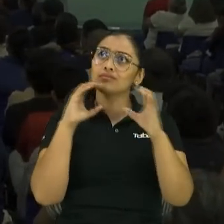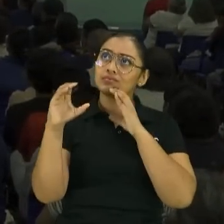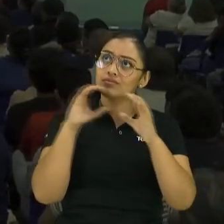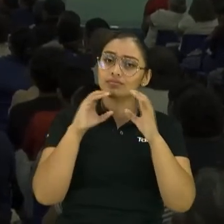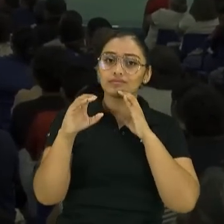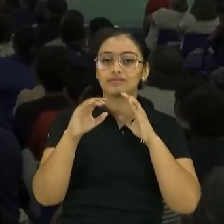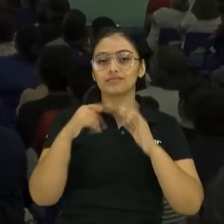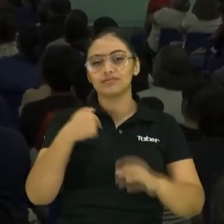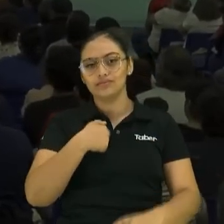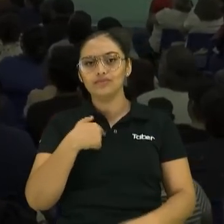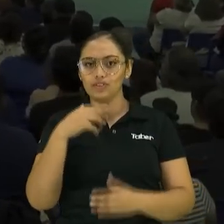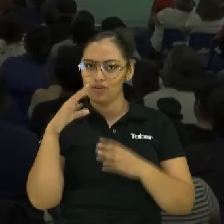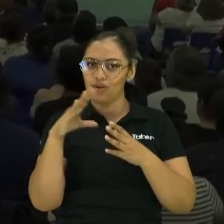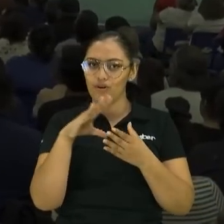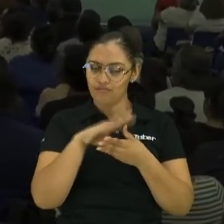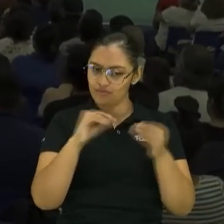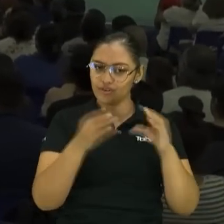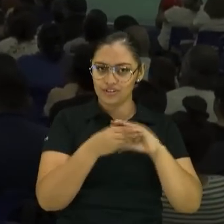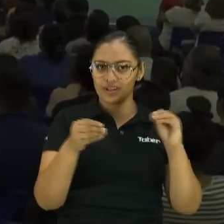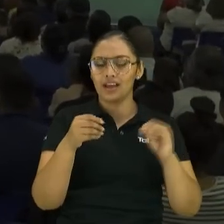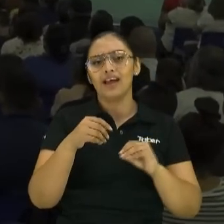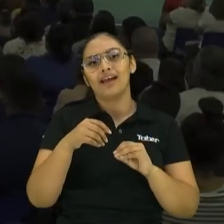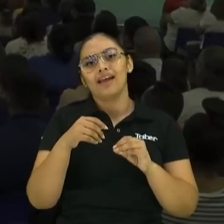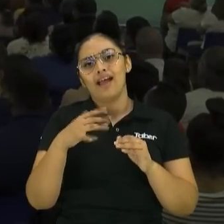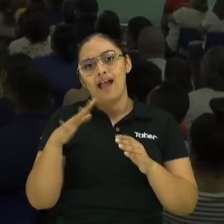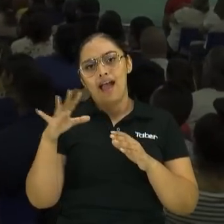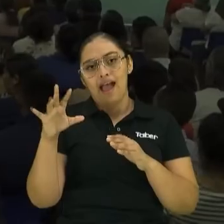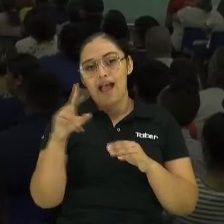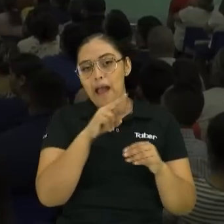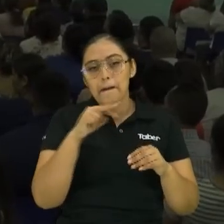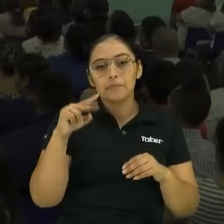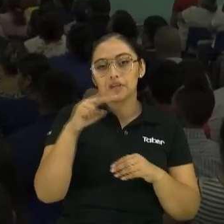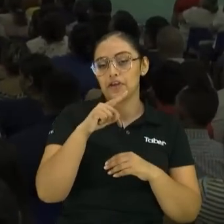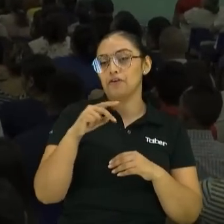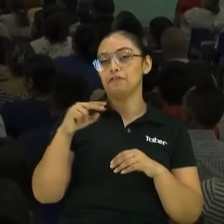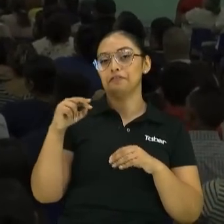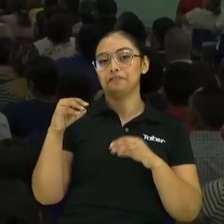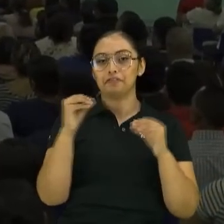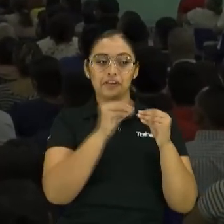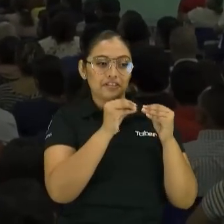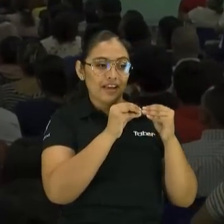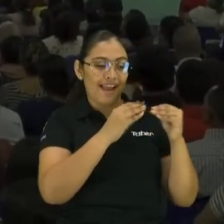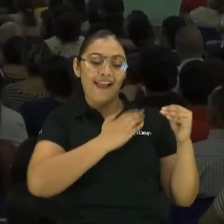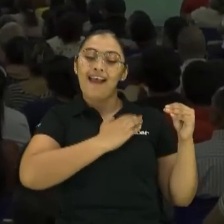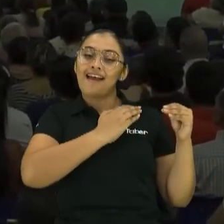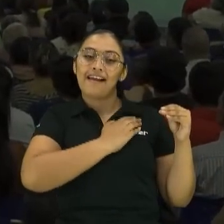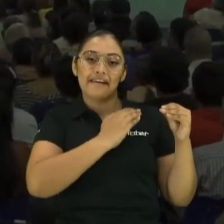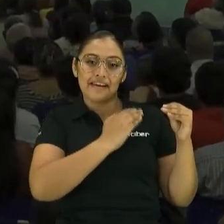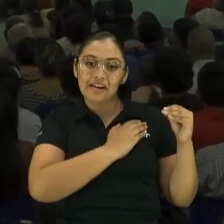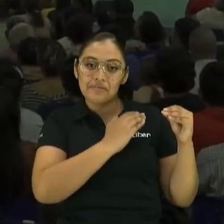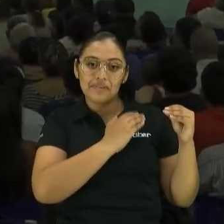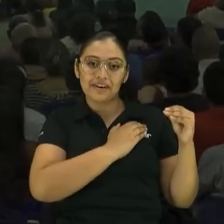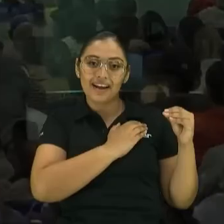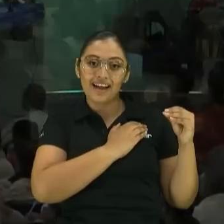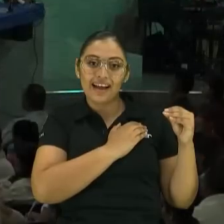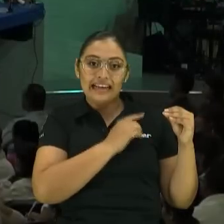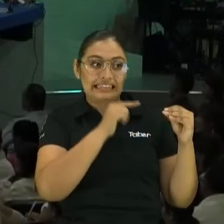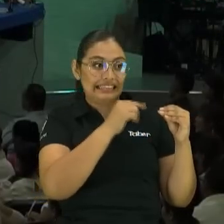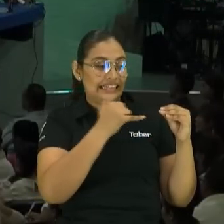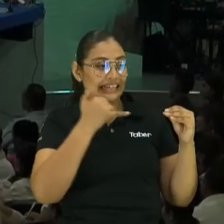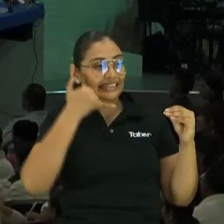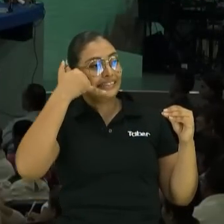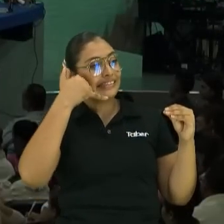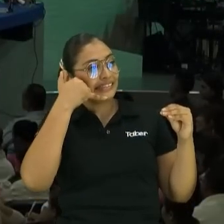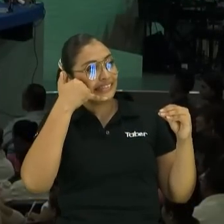tenía amigos que eran bastante enamorados y ellos a la hora de estar con su pareja o con su novia se clavaban y las cuentas telefónicas eran horribles